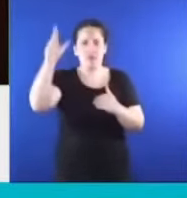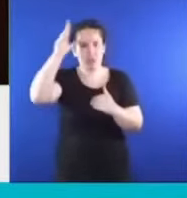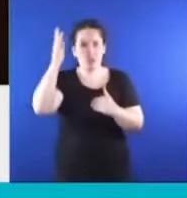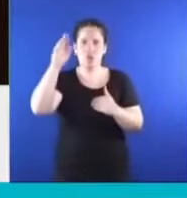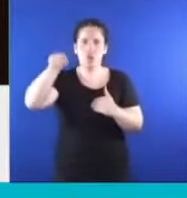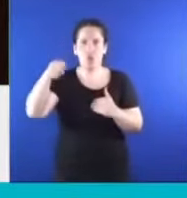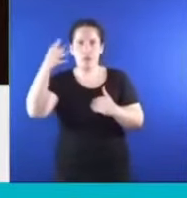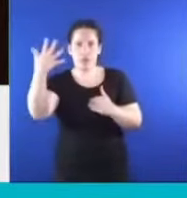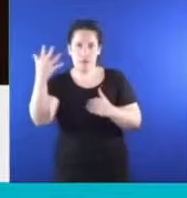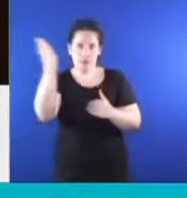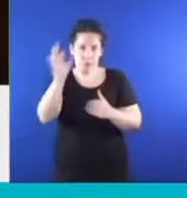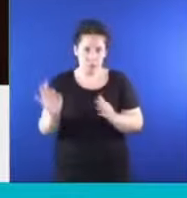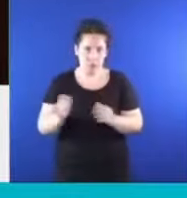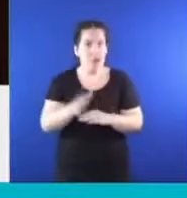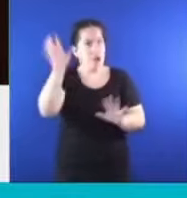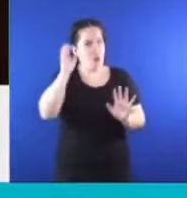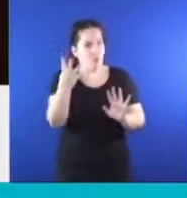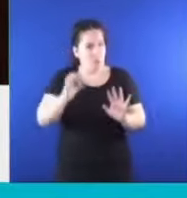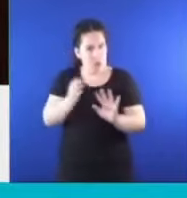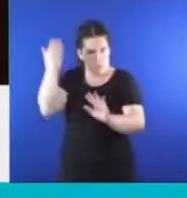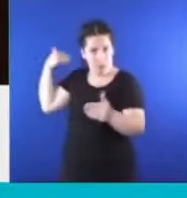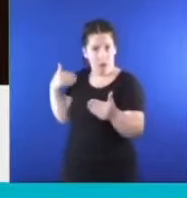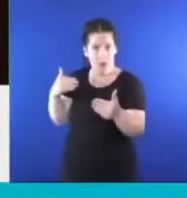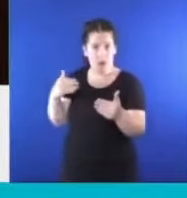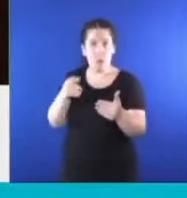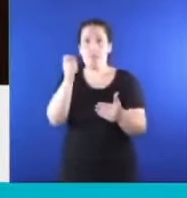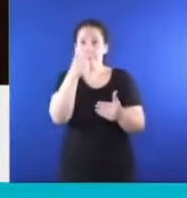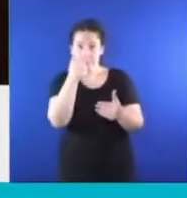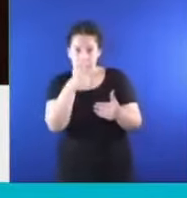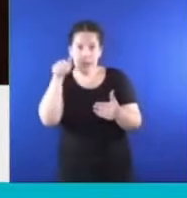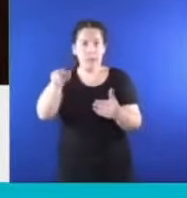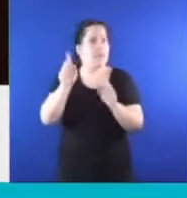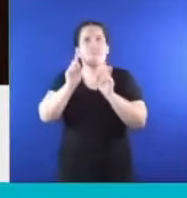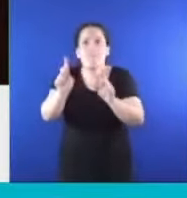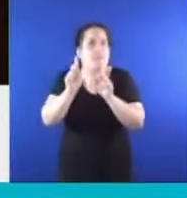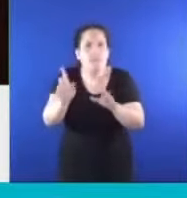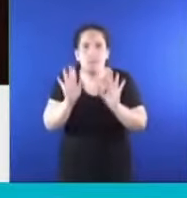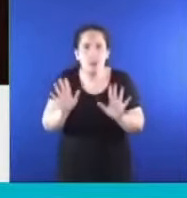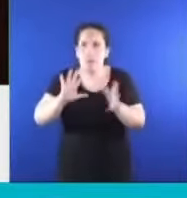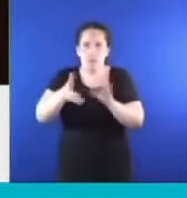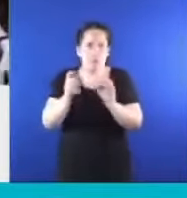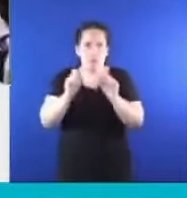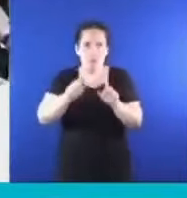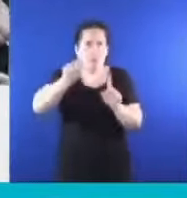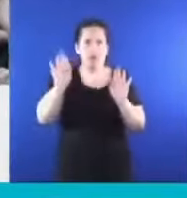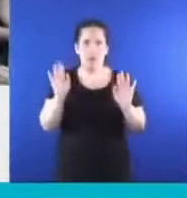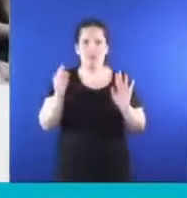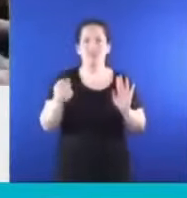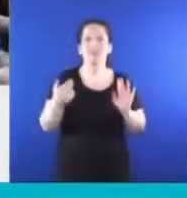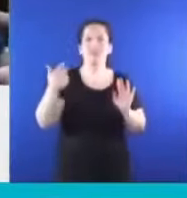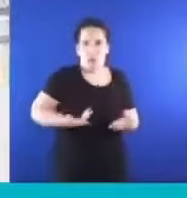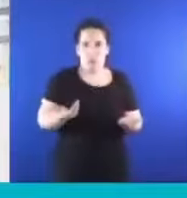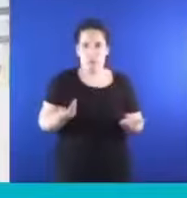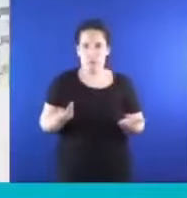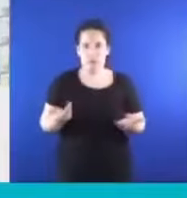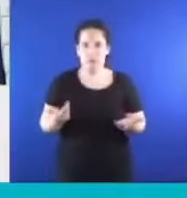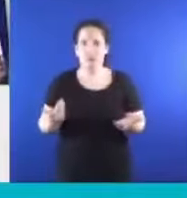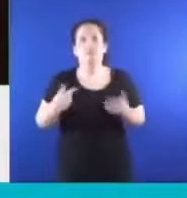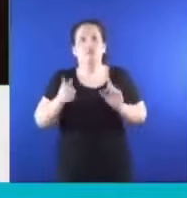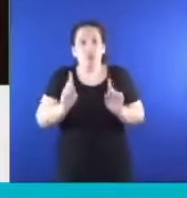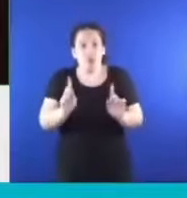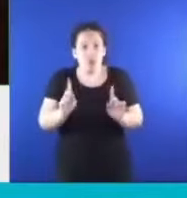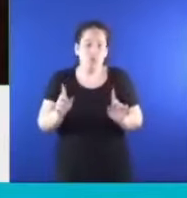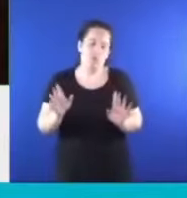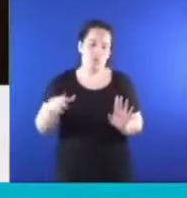28,5%. Recordemos que en los 4 años del gobierno de Macri había caído el mismo indicador con la misma fuente, un 17%. Pero esto no es